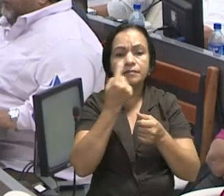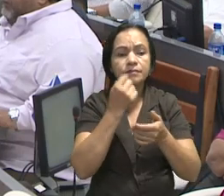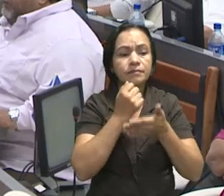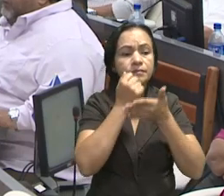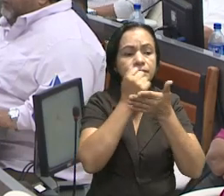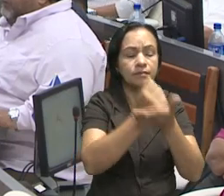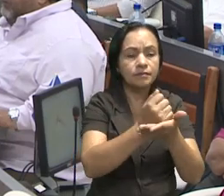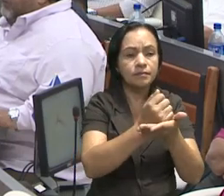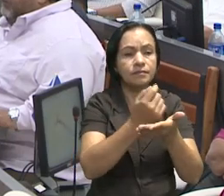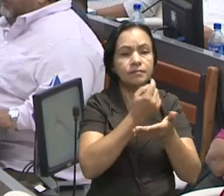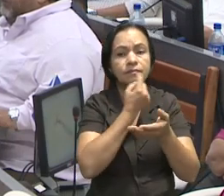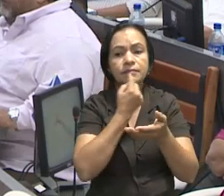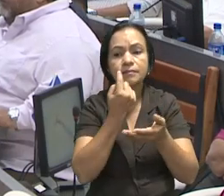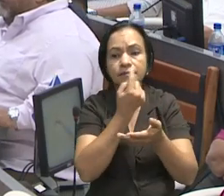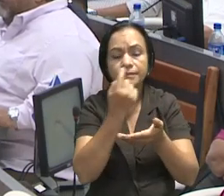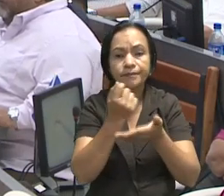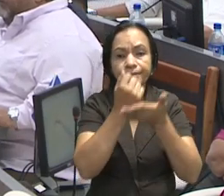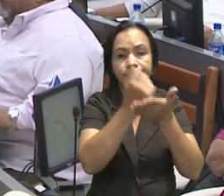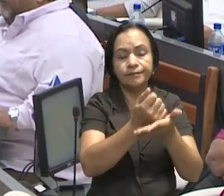de gracia.